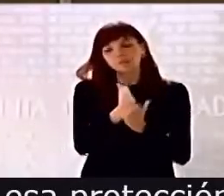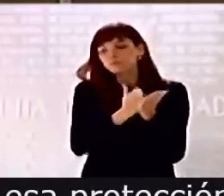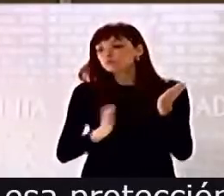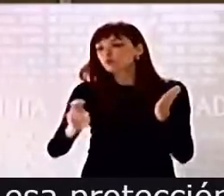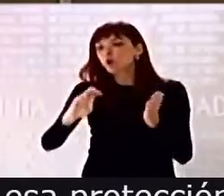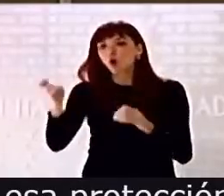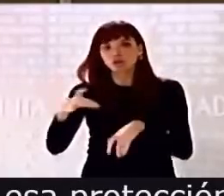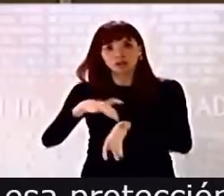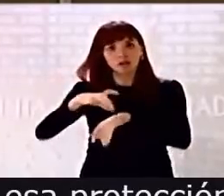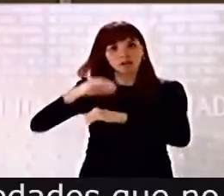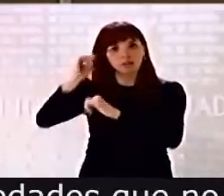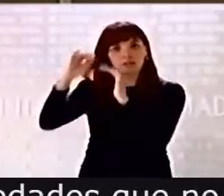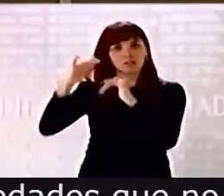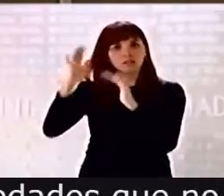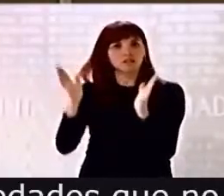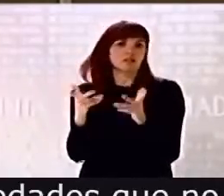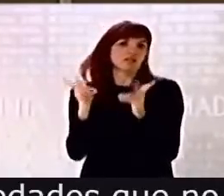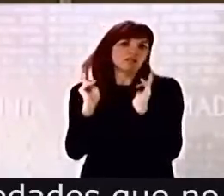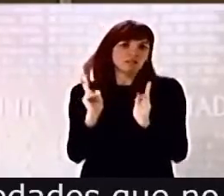son COVID.